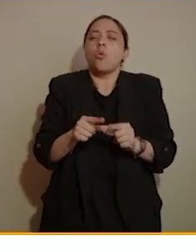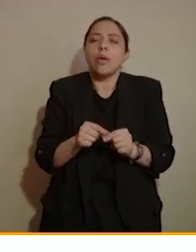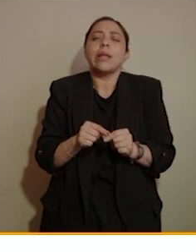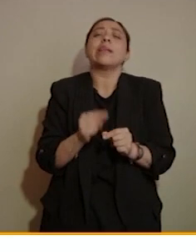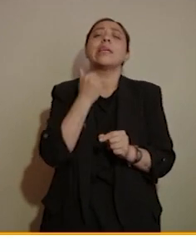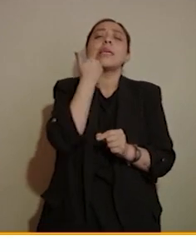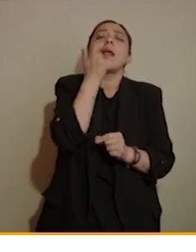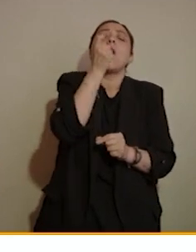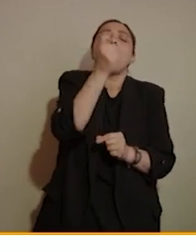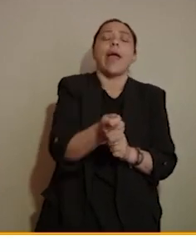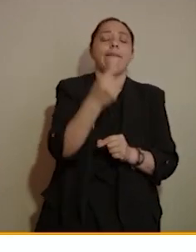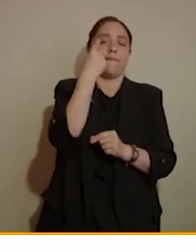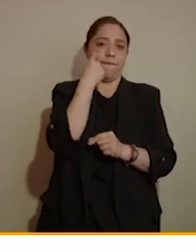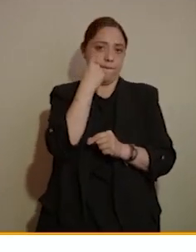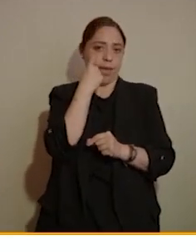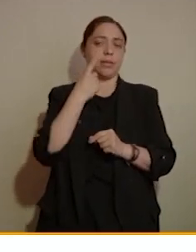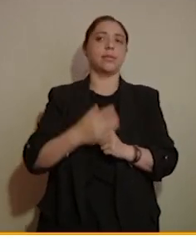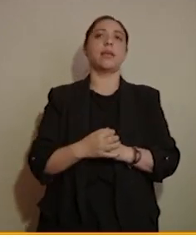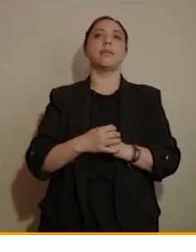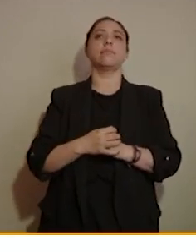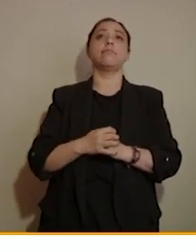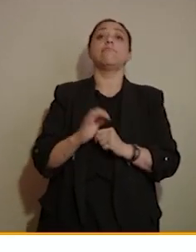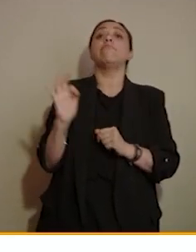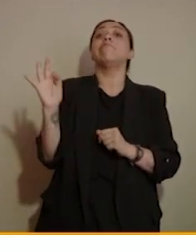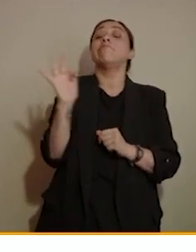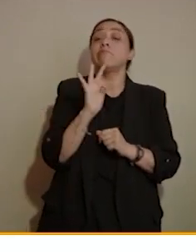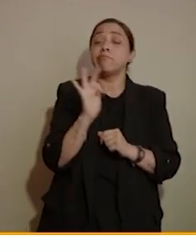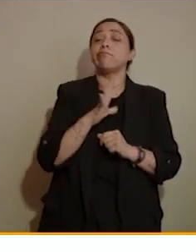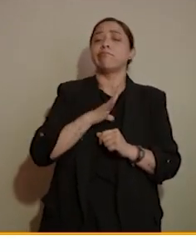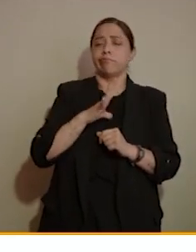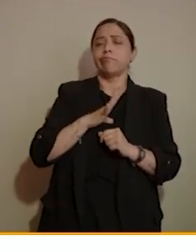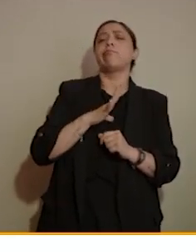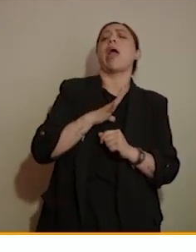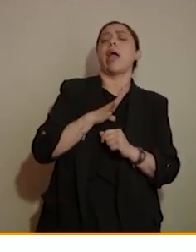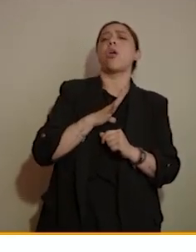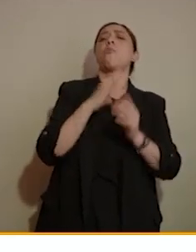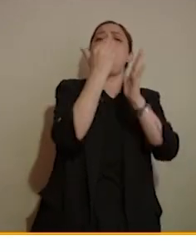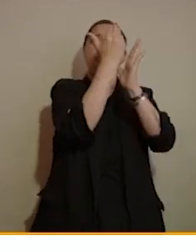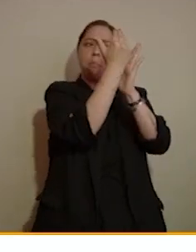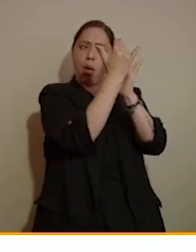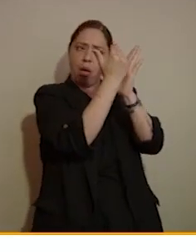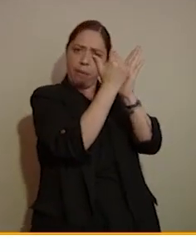insistir en el hecho de que si bien hay un marco teórico y